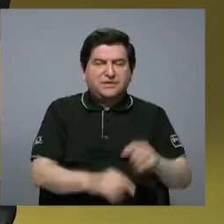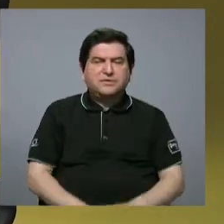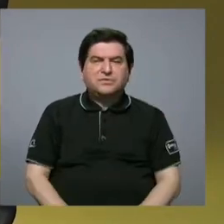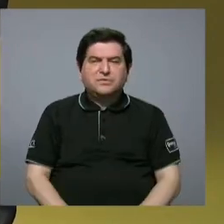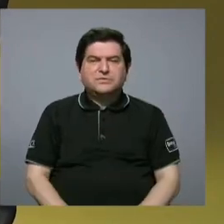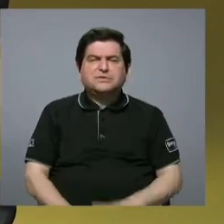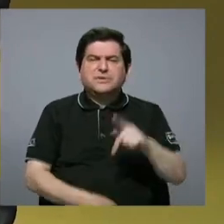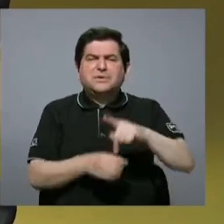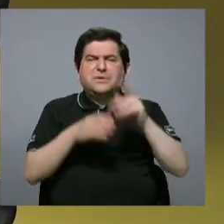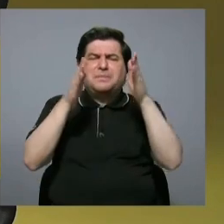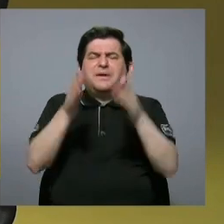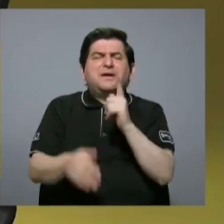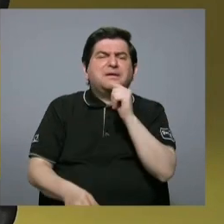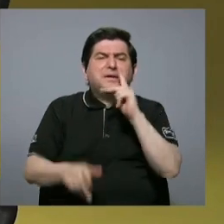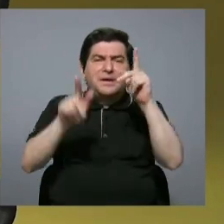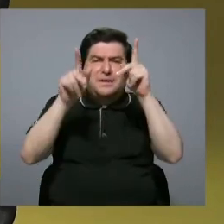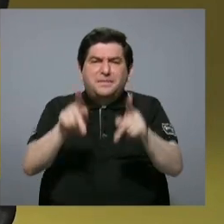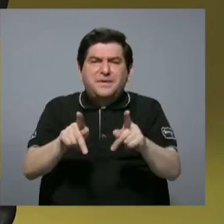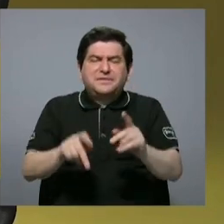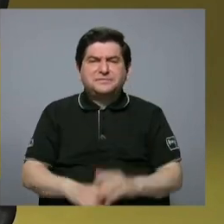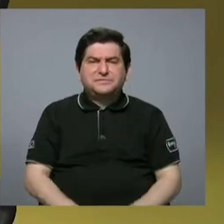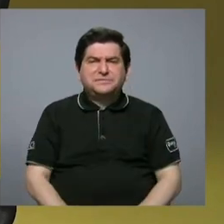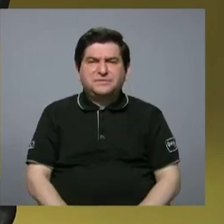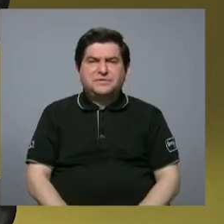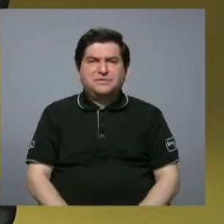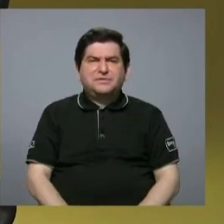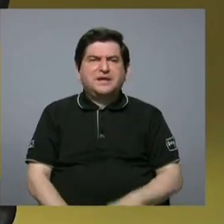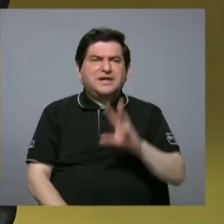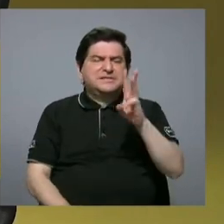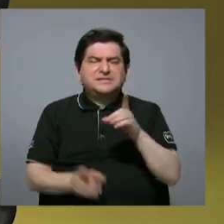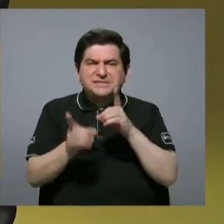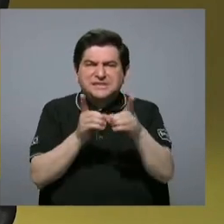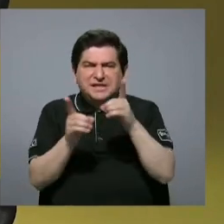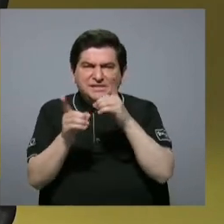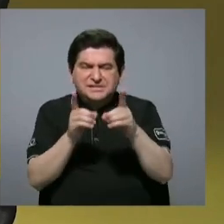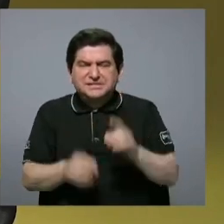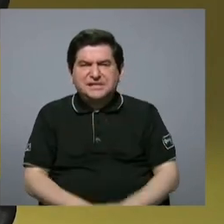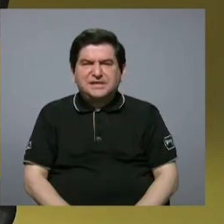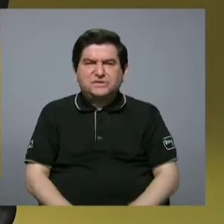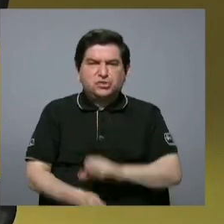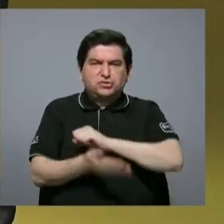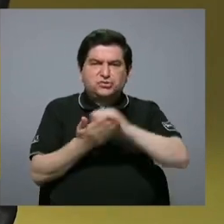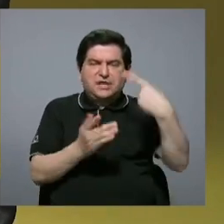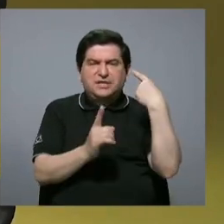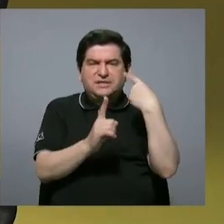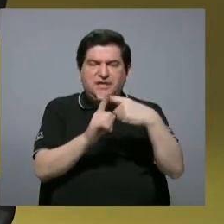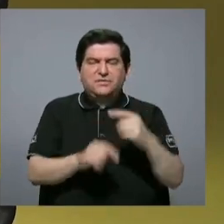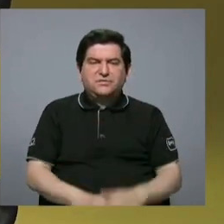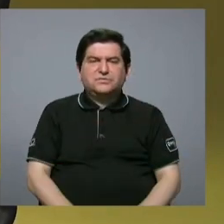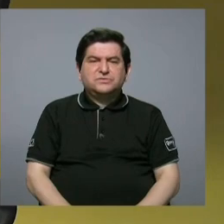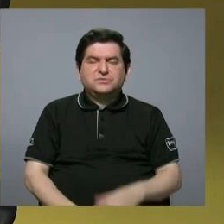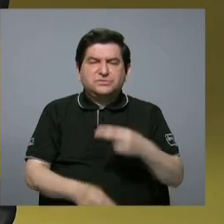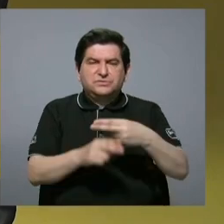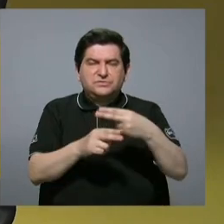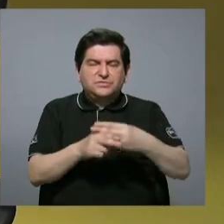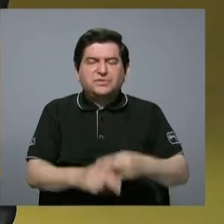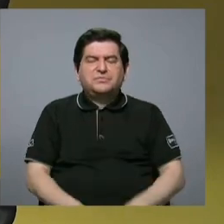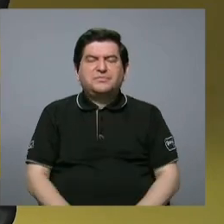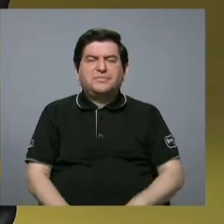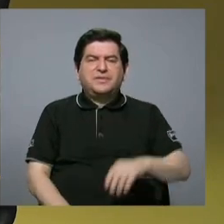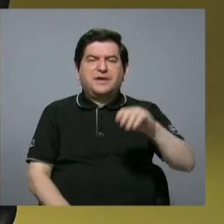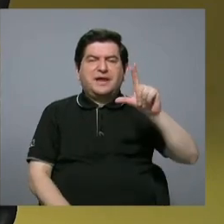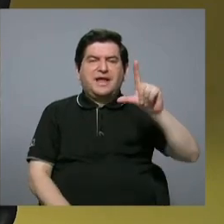quienes participan son gente de los 6 distritos de Santa Cruz, llamado La Costa, la gente de La